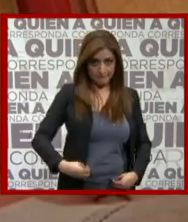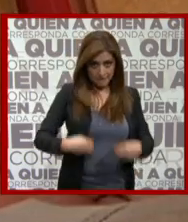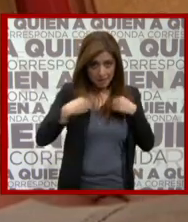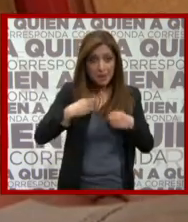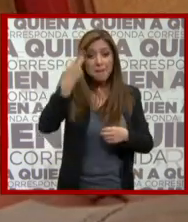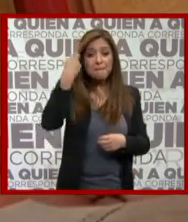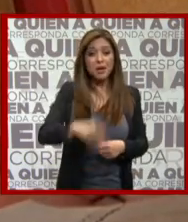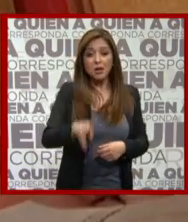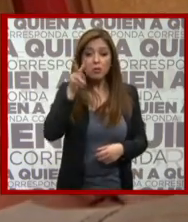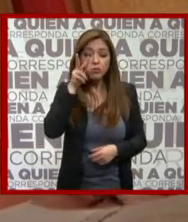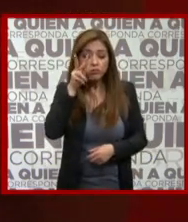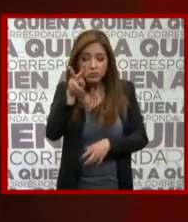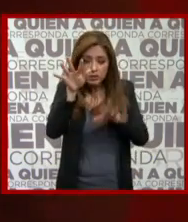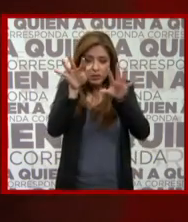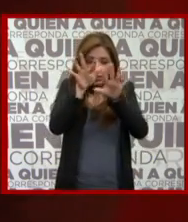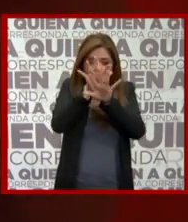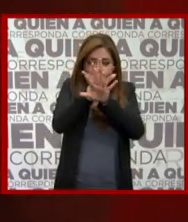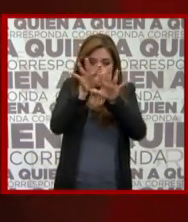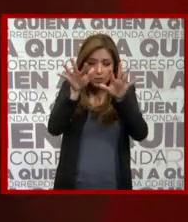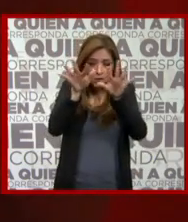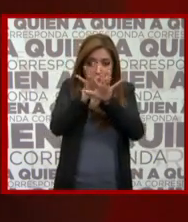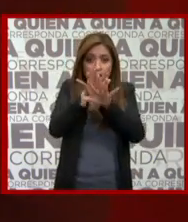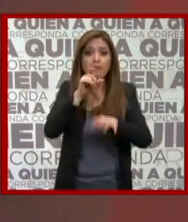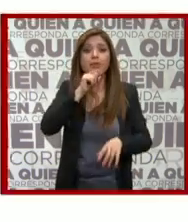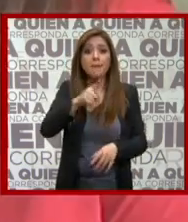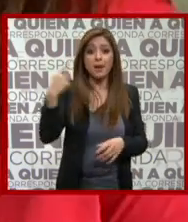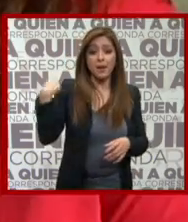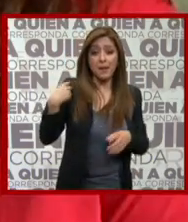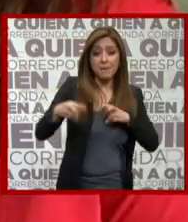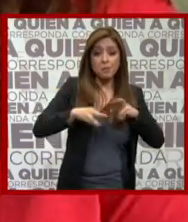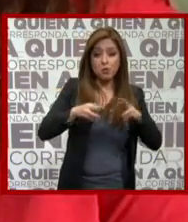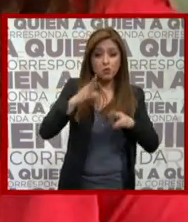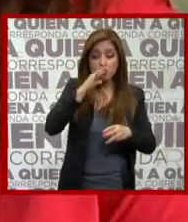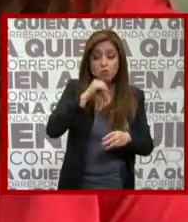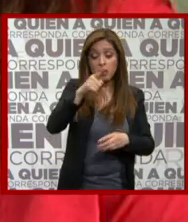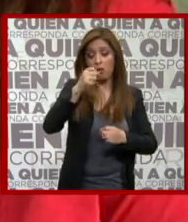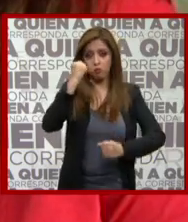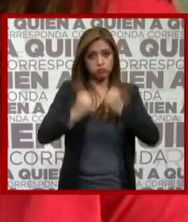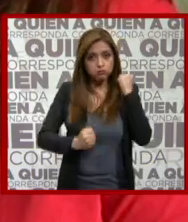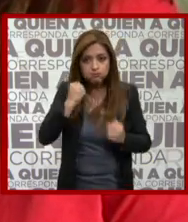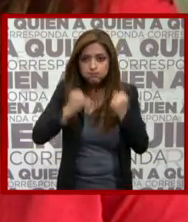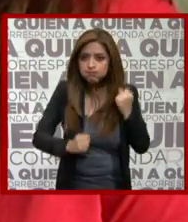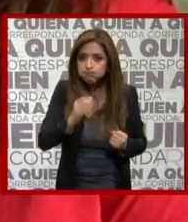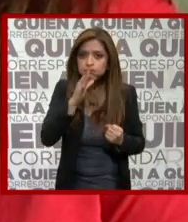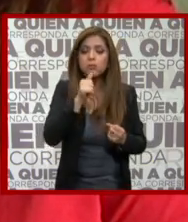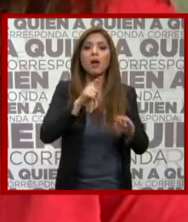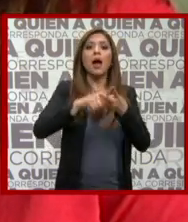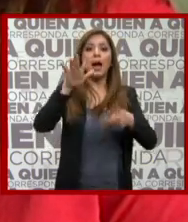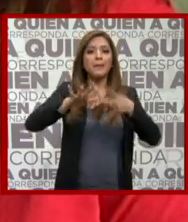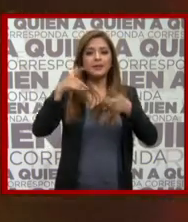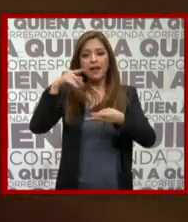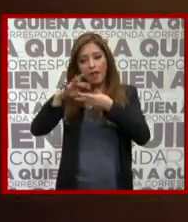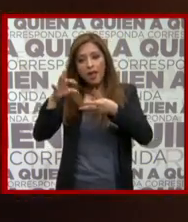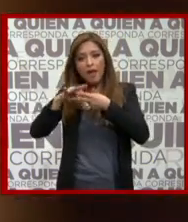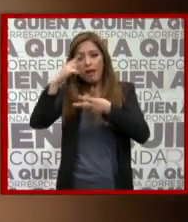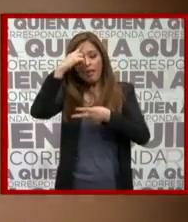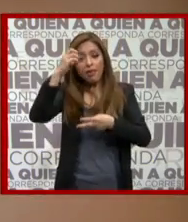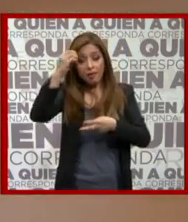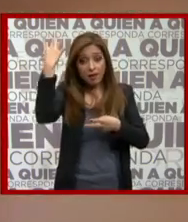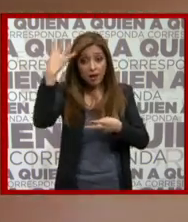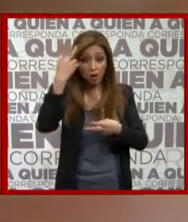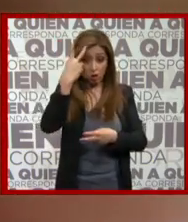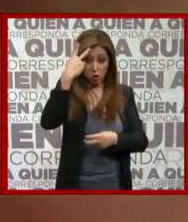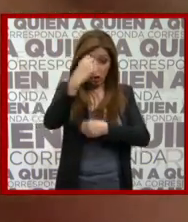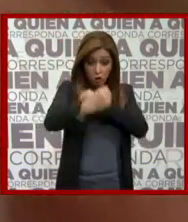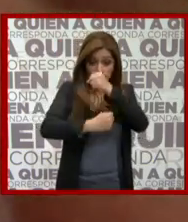estrabismo le impide ver con claridad. Además, perdió funciones motrices. No puede correr. Se le olvidan las cosas. A más de 2 años